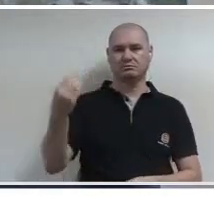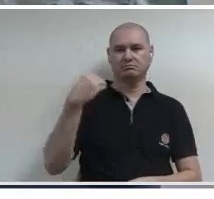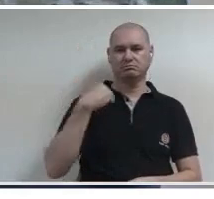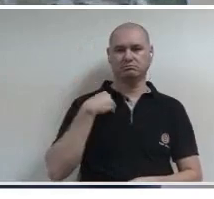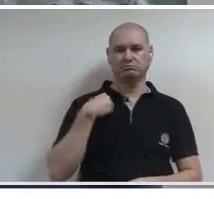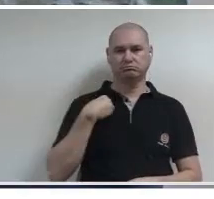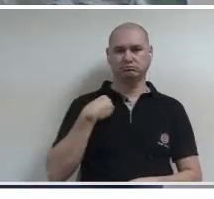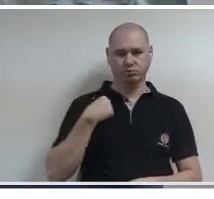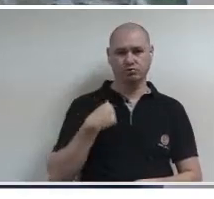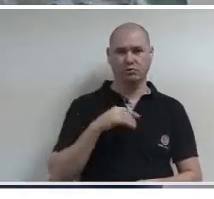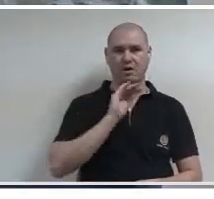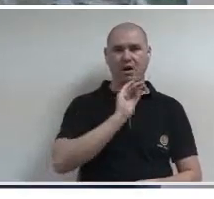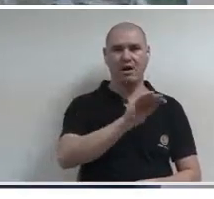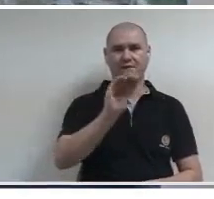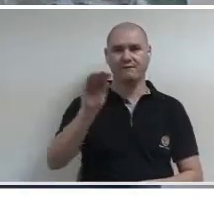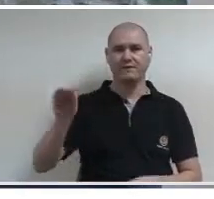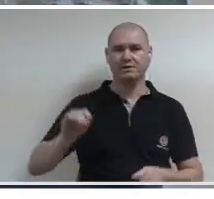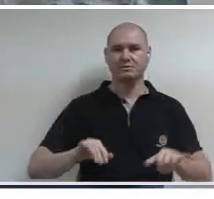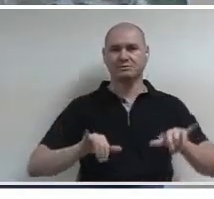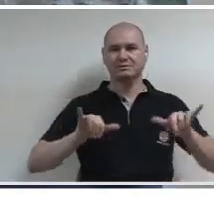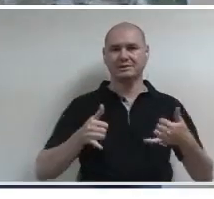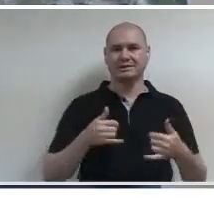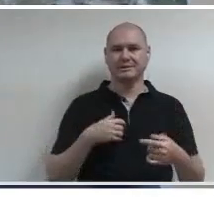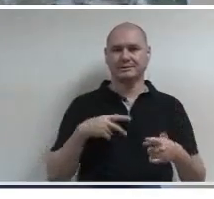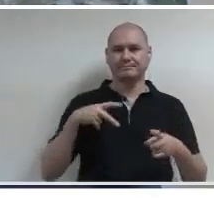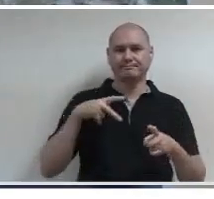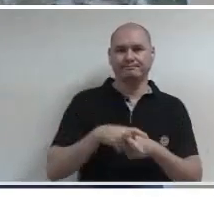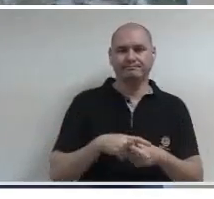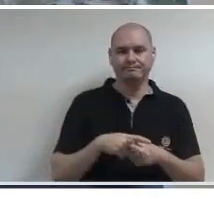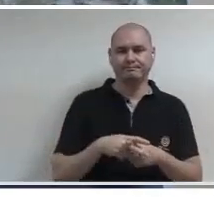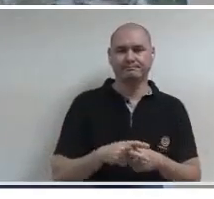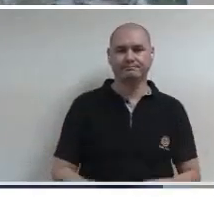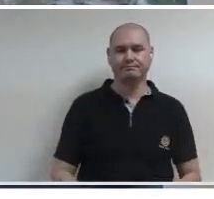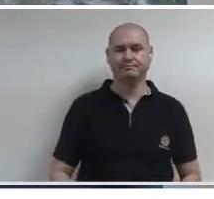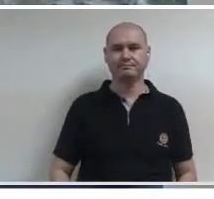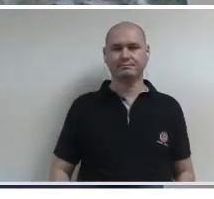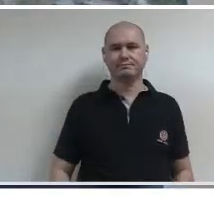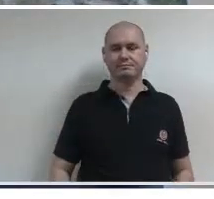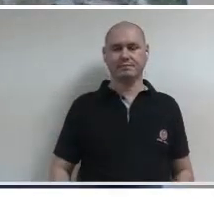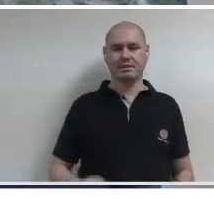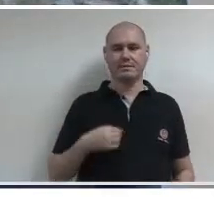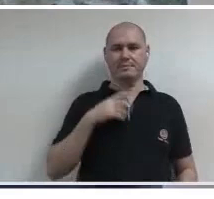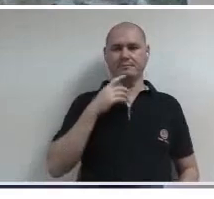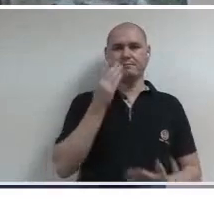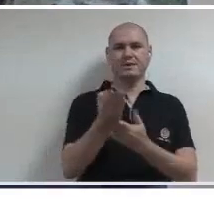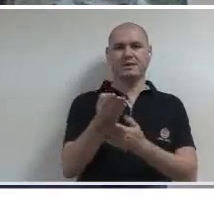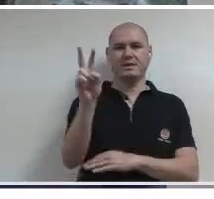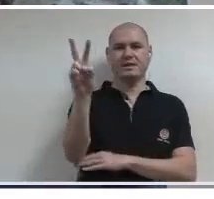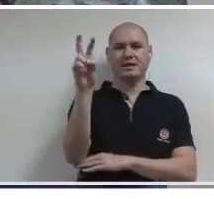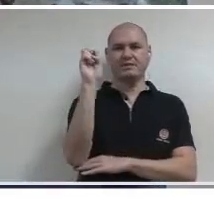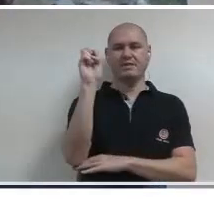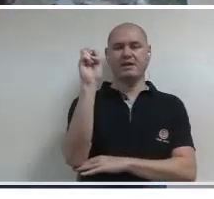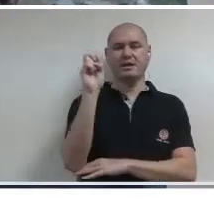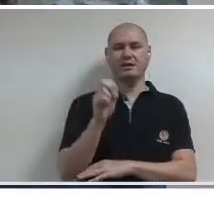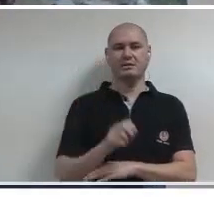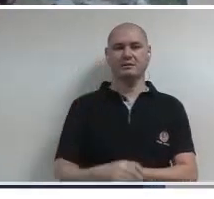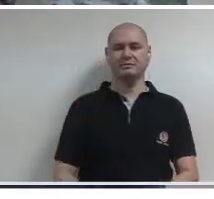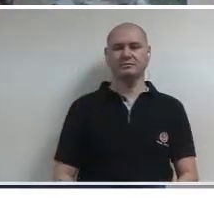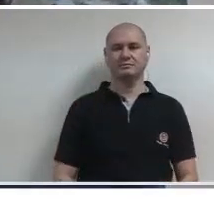P, semana basada el cuerpo. Pero ya hecho por puta y mi jinacuri, Ministerio Público, oye, breve,